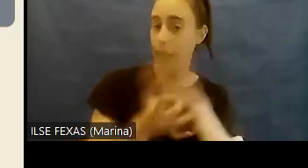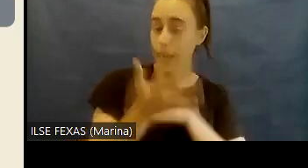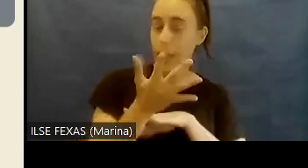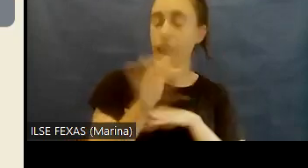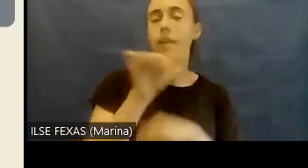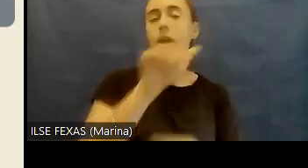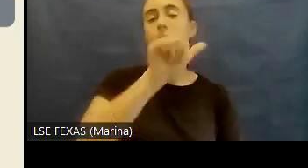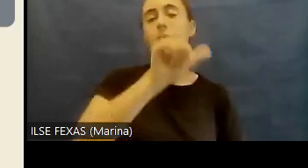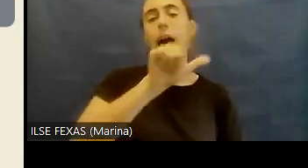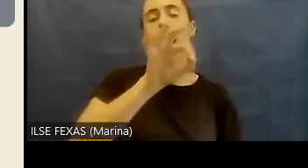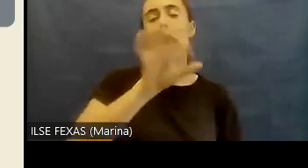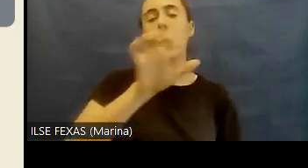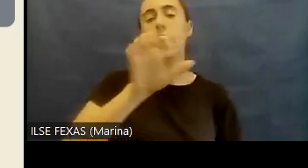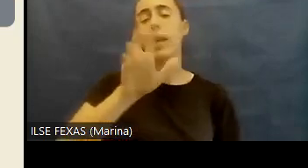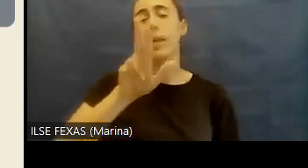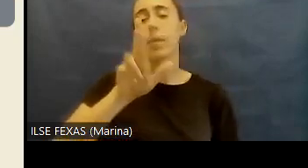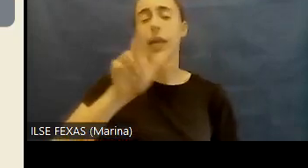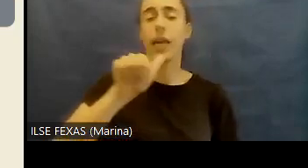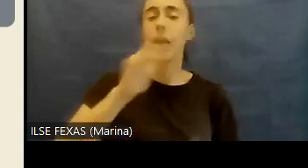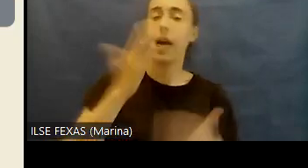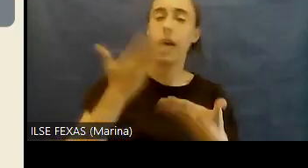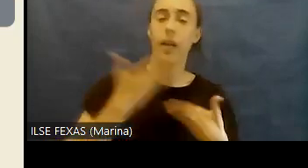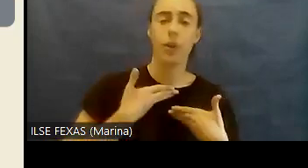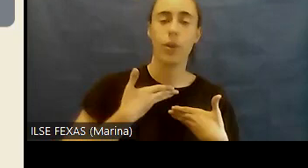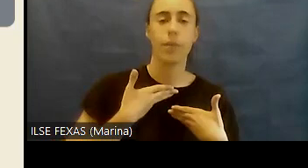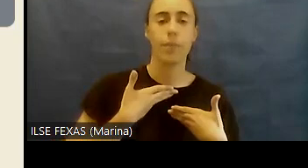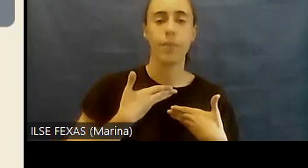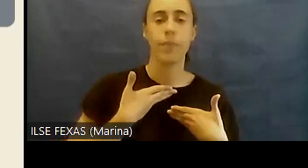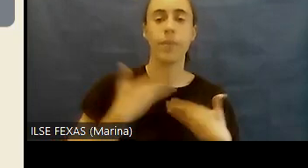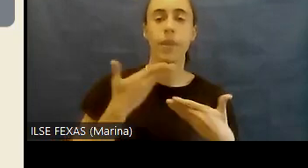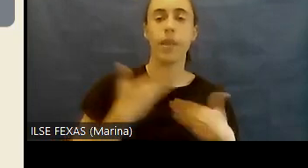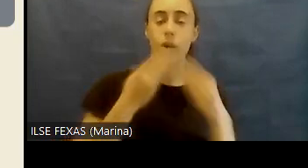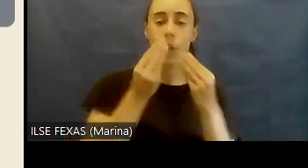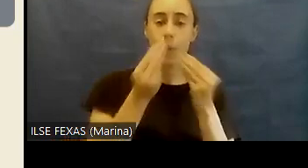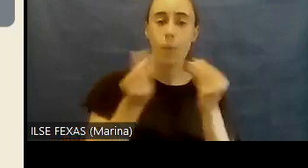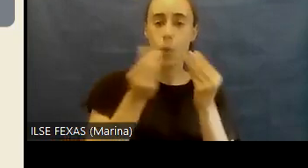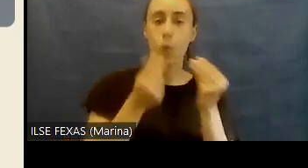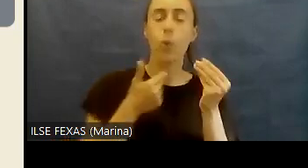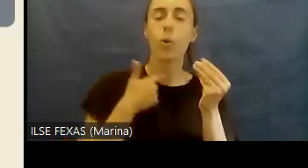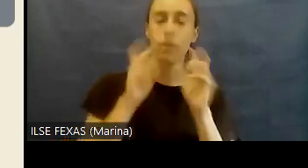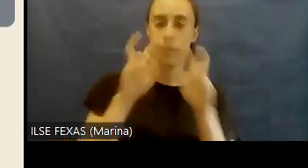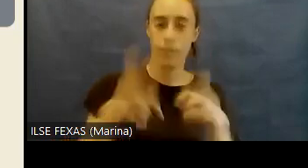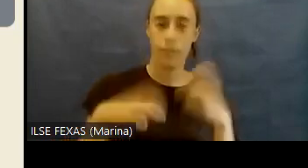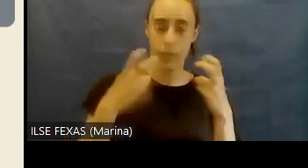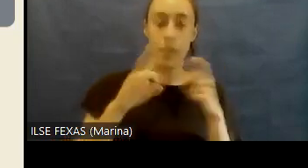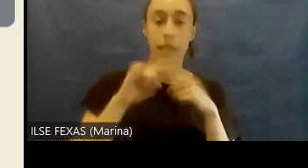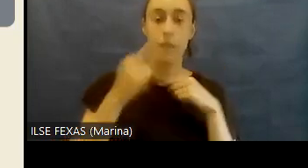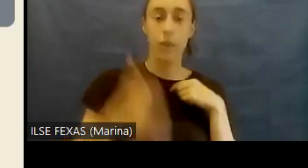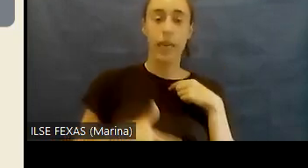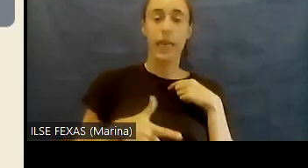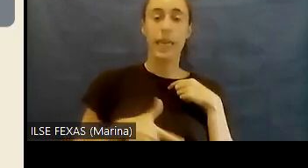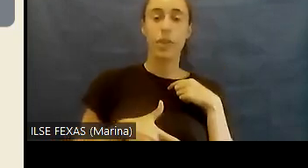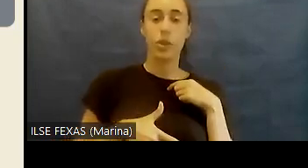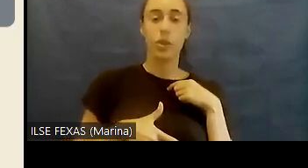también podría ayudarnos a restituir la mucosa a este nivel. A nivel de estómago,